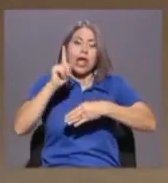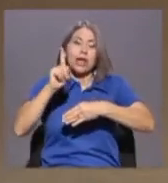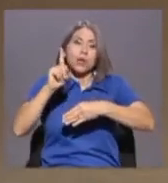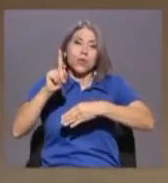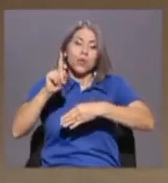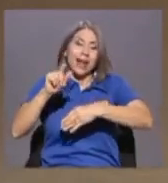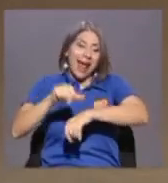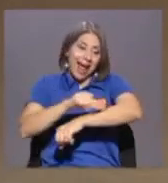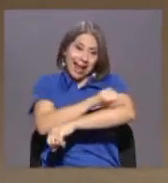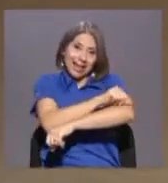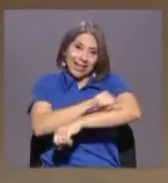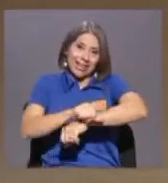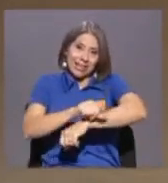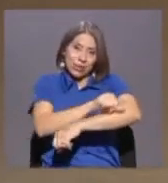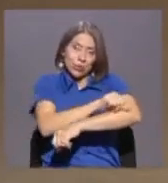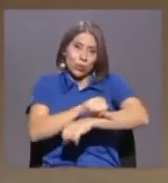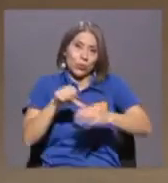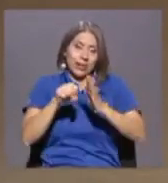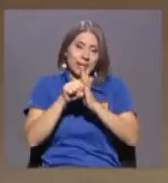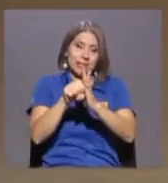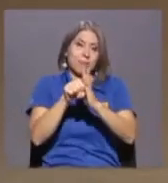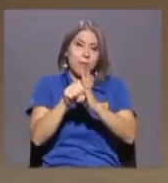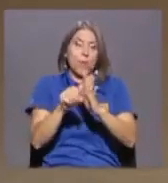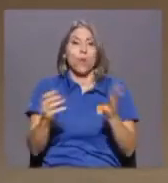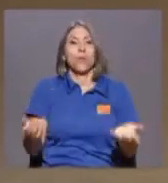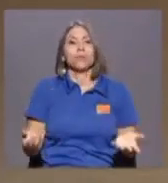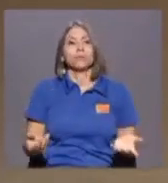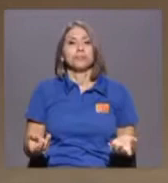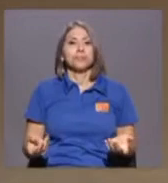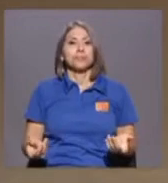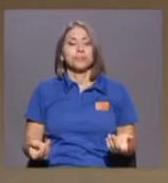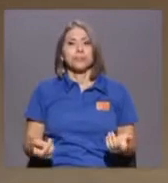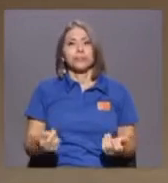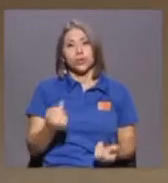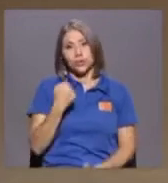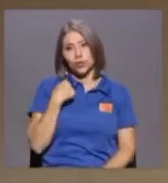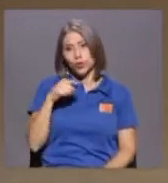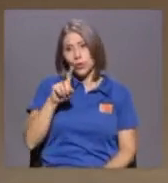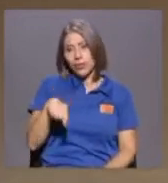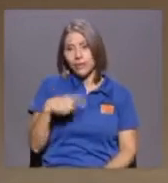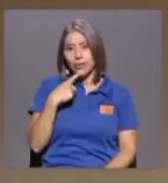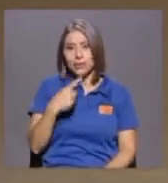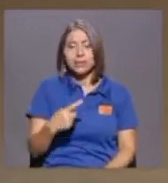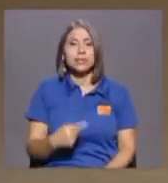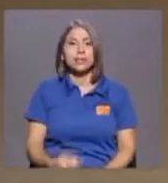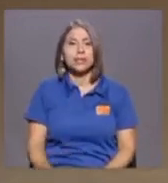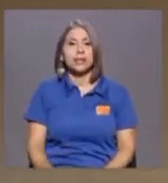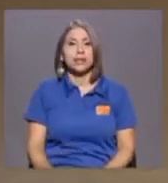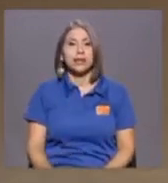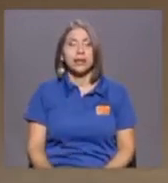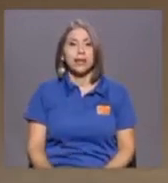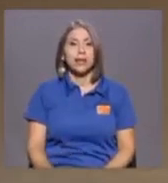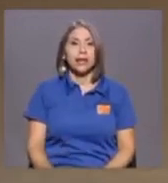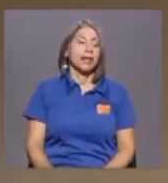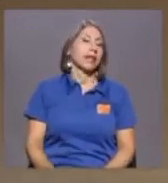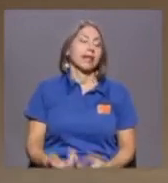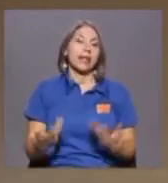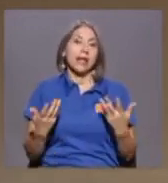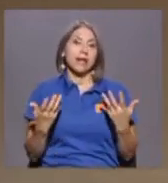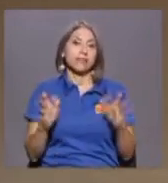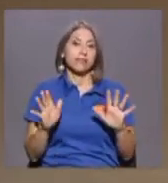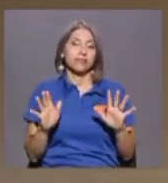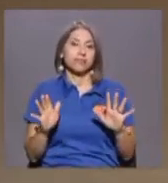icónica, y yo tengo tal vez que decir que después